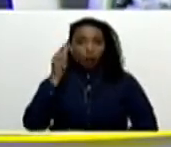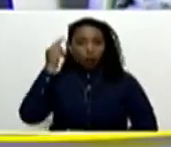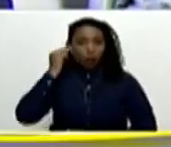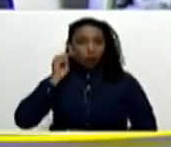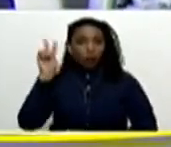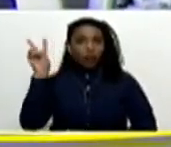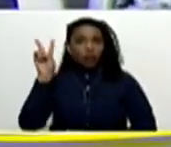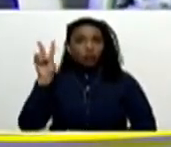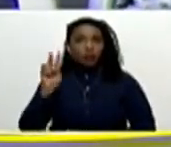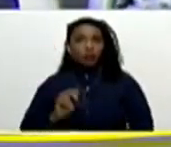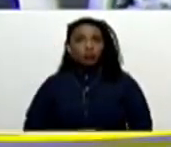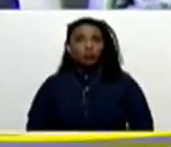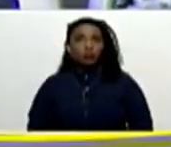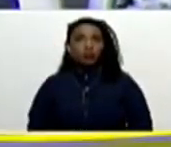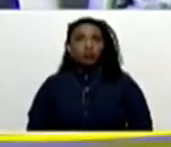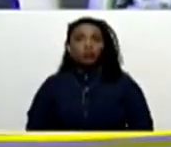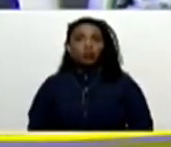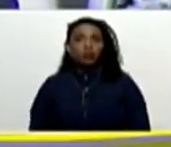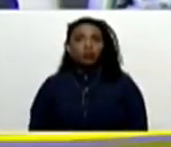Venezuela.